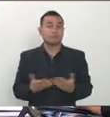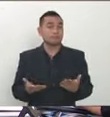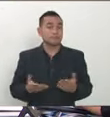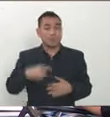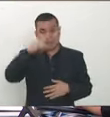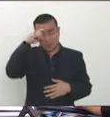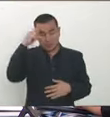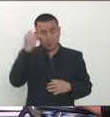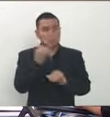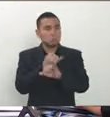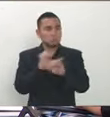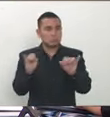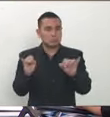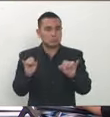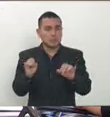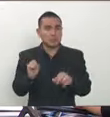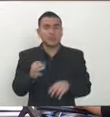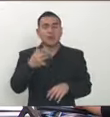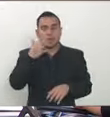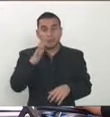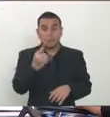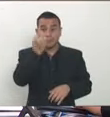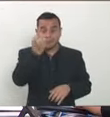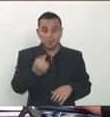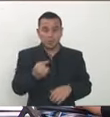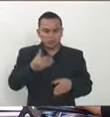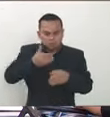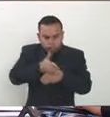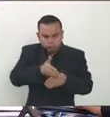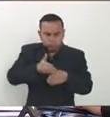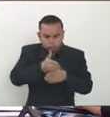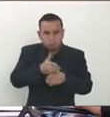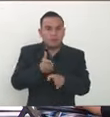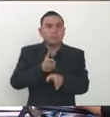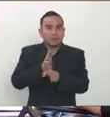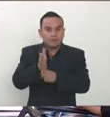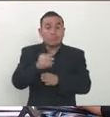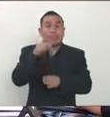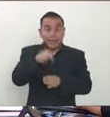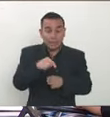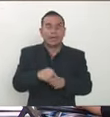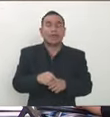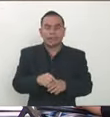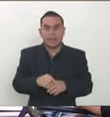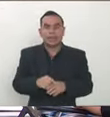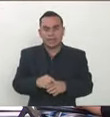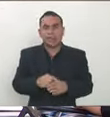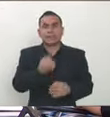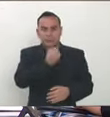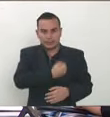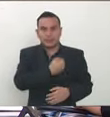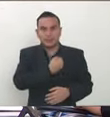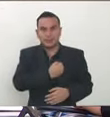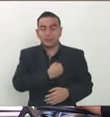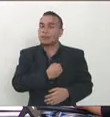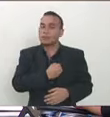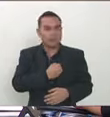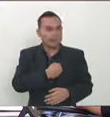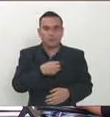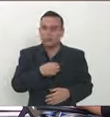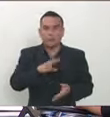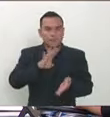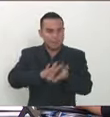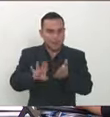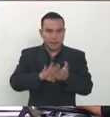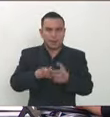trabajadores independientes, etcétera. Un carpintero, por ejemplo, que ya no lo están llamando, etcétera. Todas estas personas, las